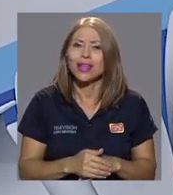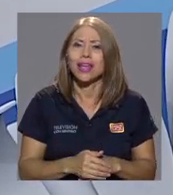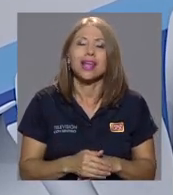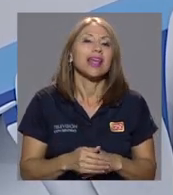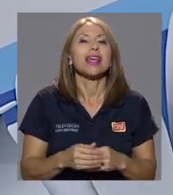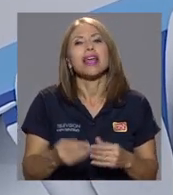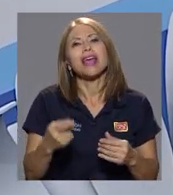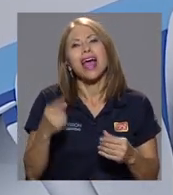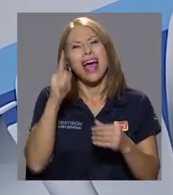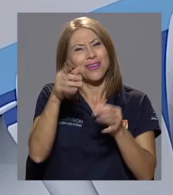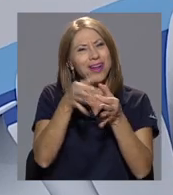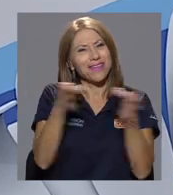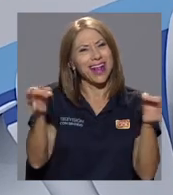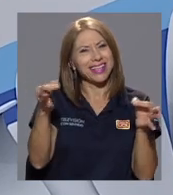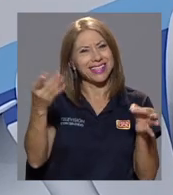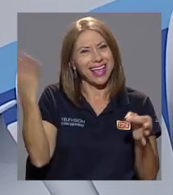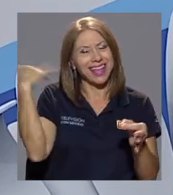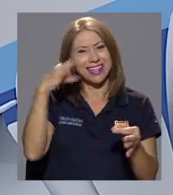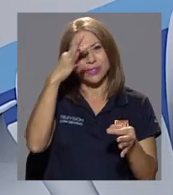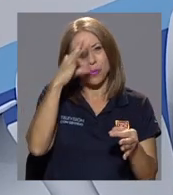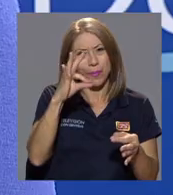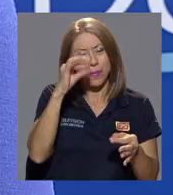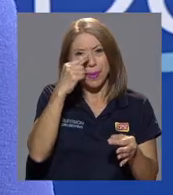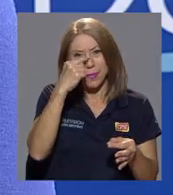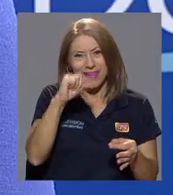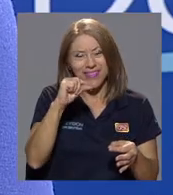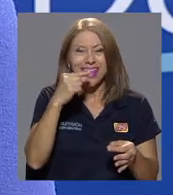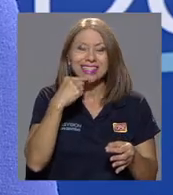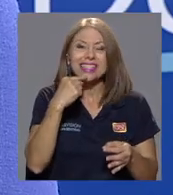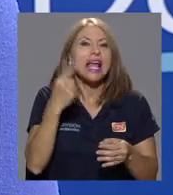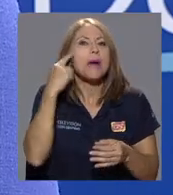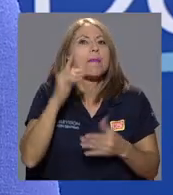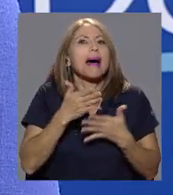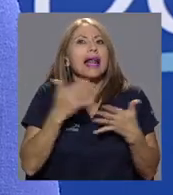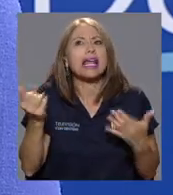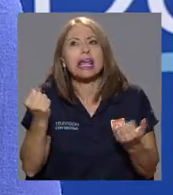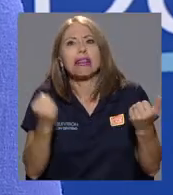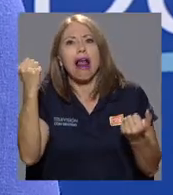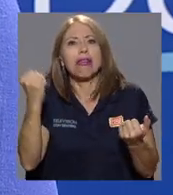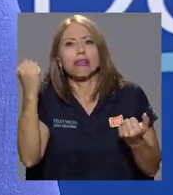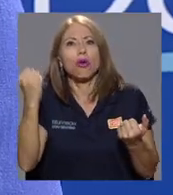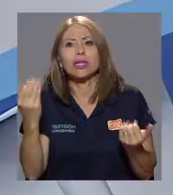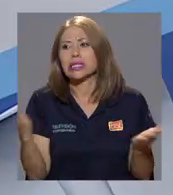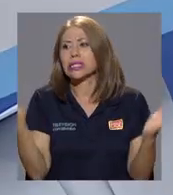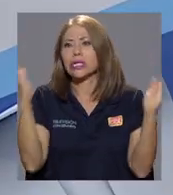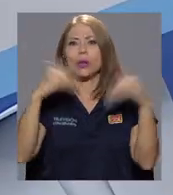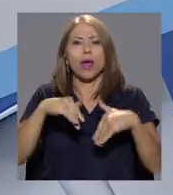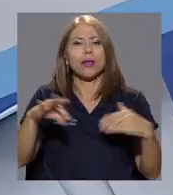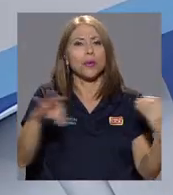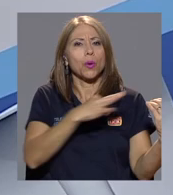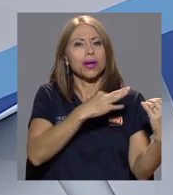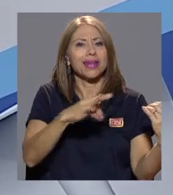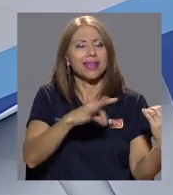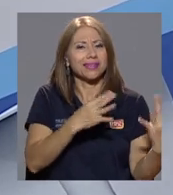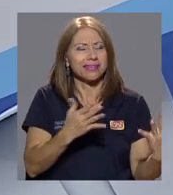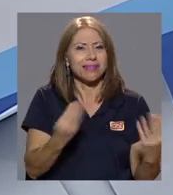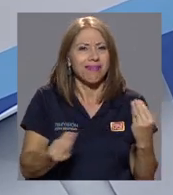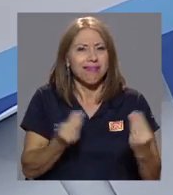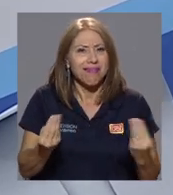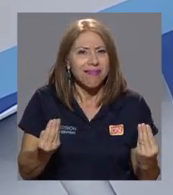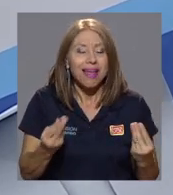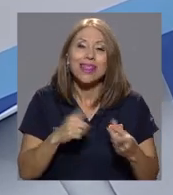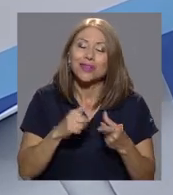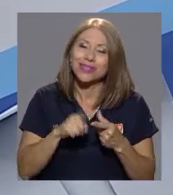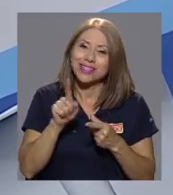tractores in violines creación pero creo que es un momento especial donde nosotros deberíamos aprovechar que la